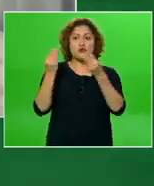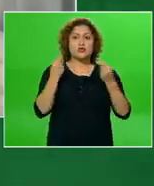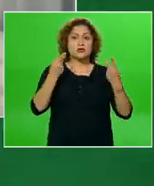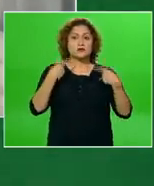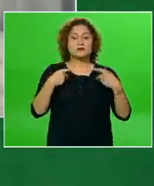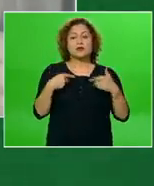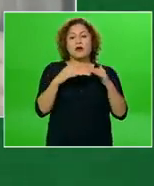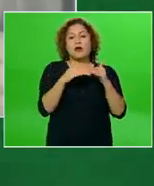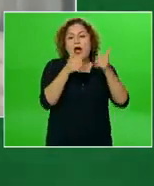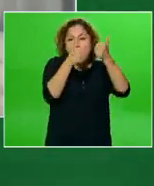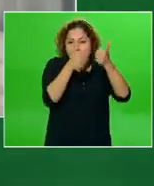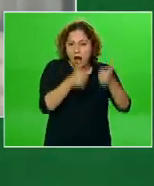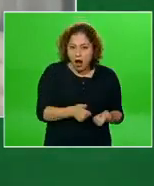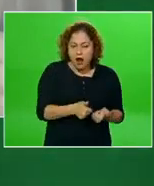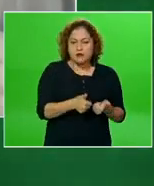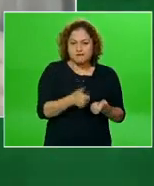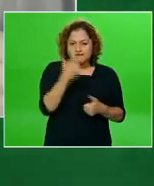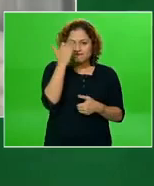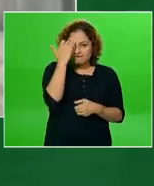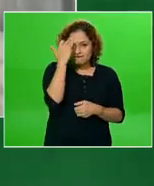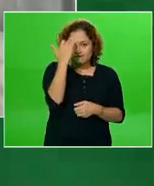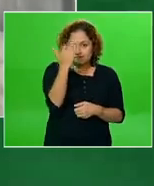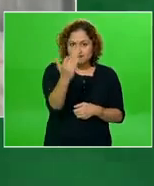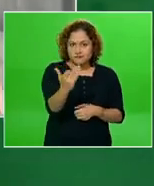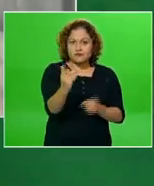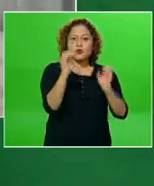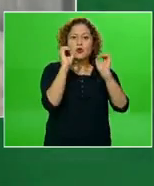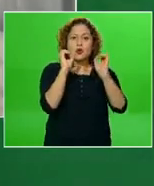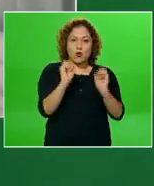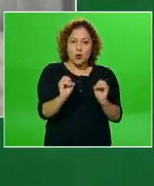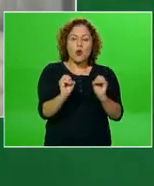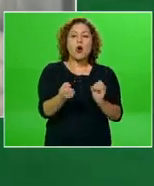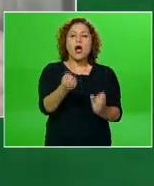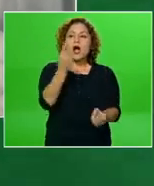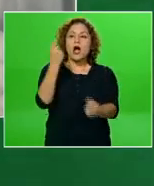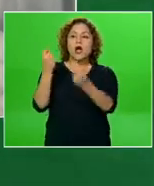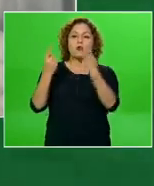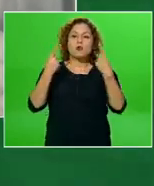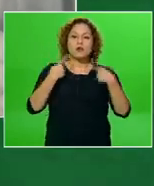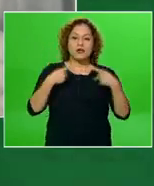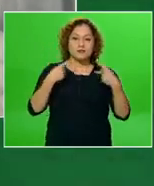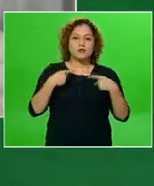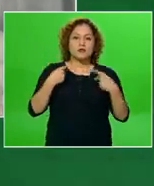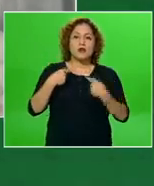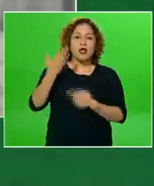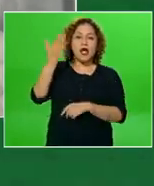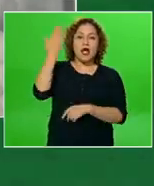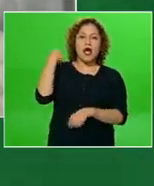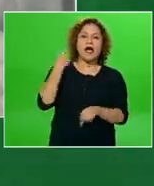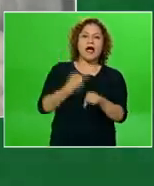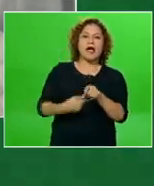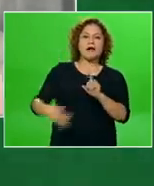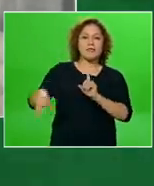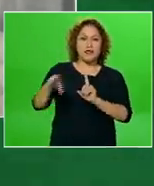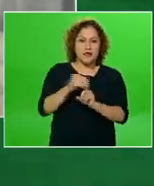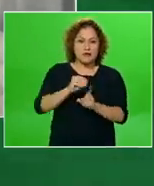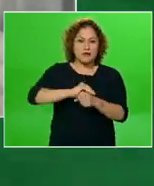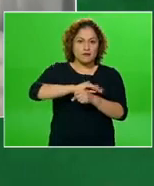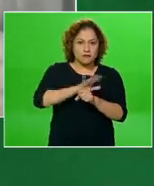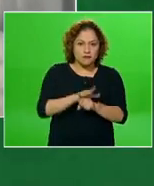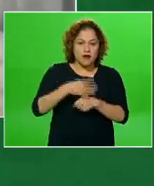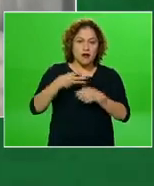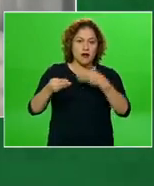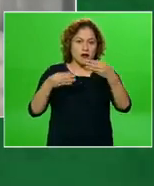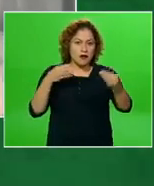domiciliario o bien con tuvimos pues algunas fases en las cuales incluso pues hubo que se tuvo que cerrar